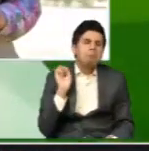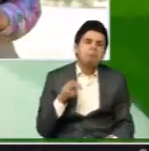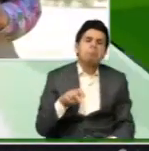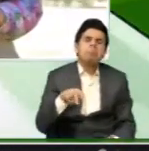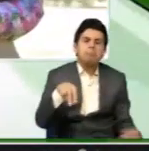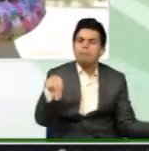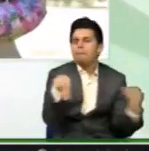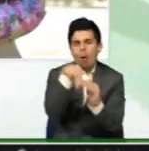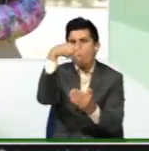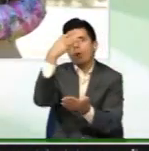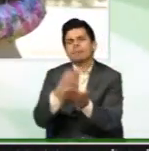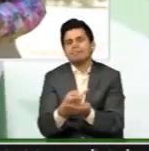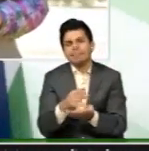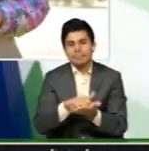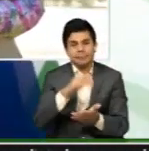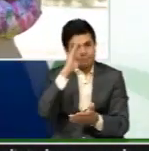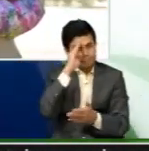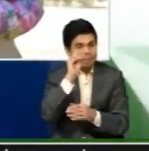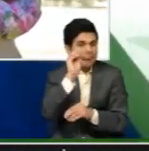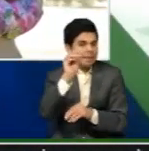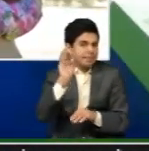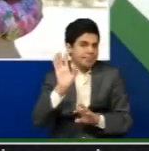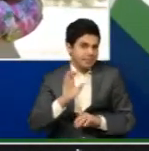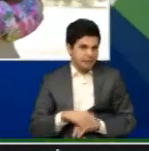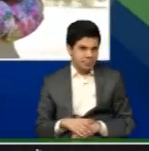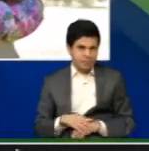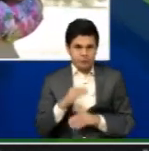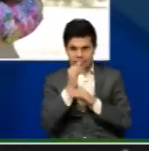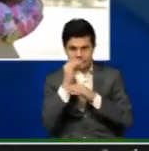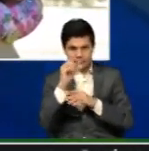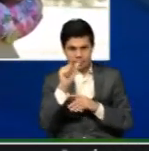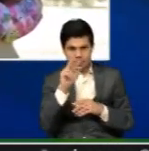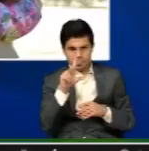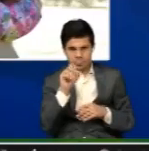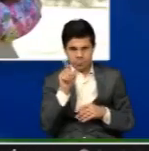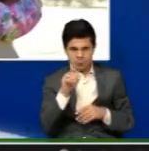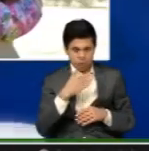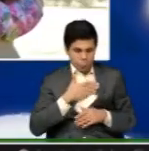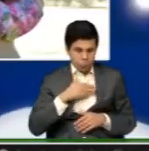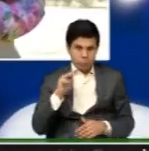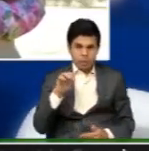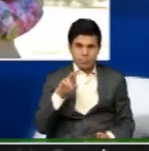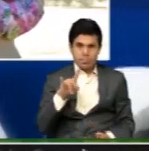lo que han dicho las autoridades de tránsito. Con la cámara de Carlos Ferreira, Merly Mota, Oriente Noticias. Buenas tardes.